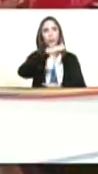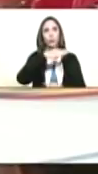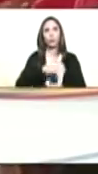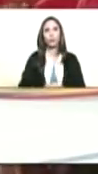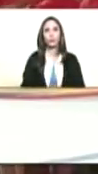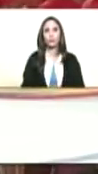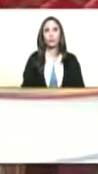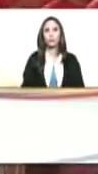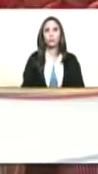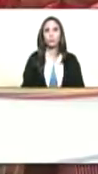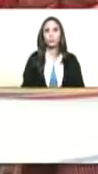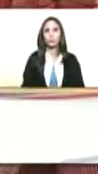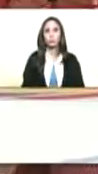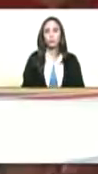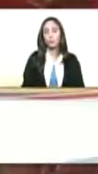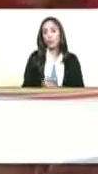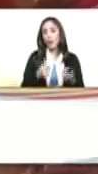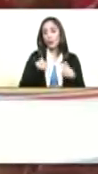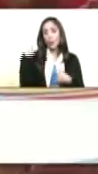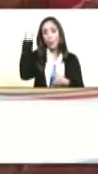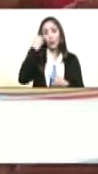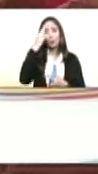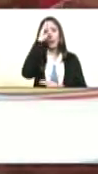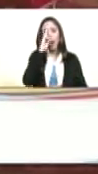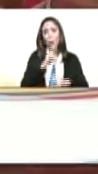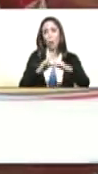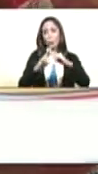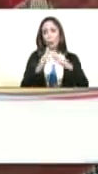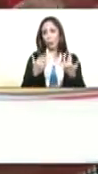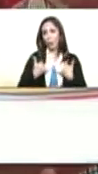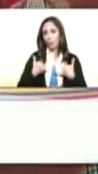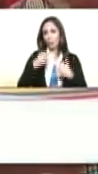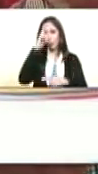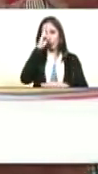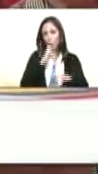veo como honor al mérito.